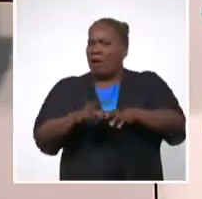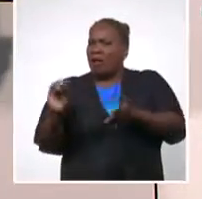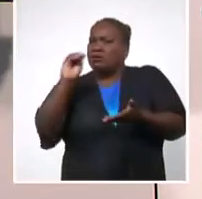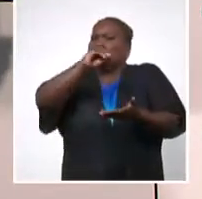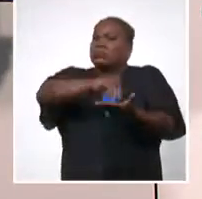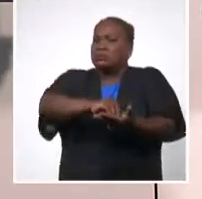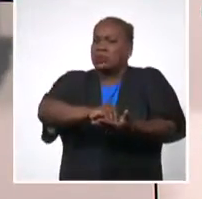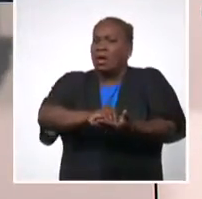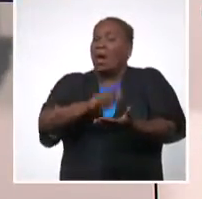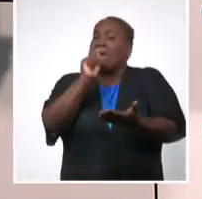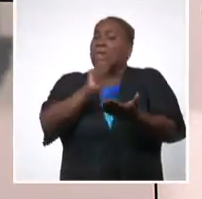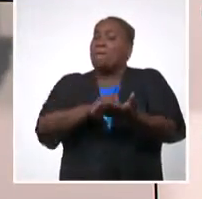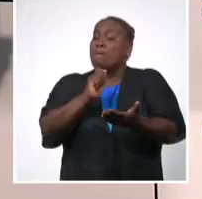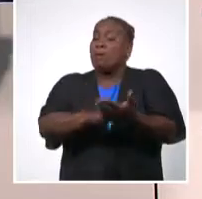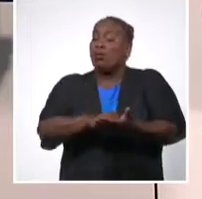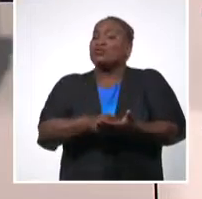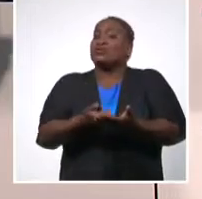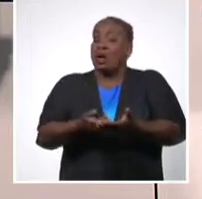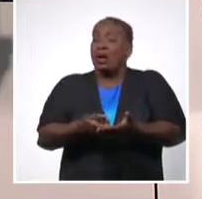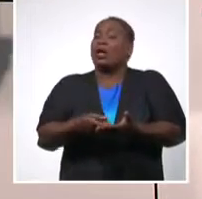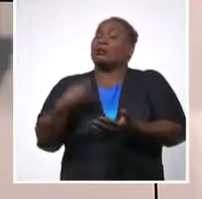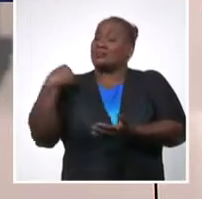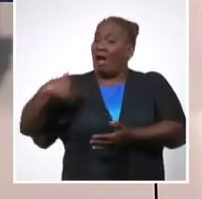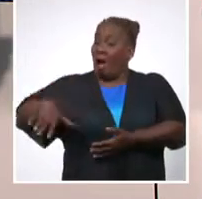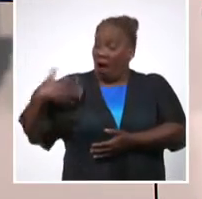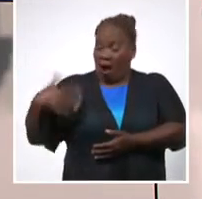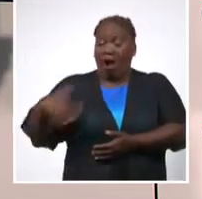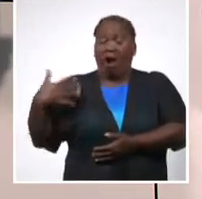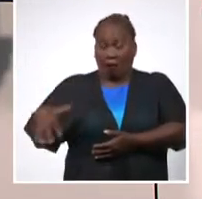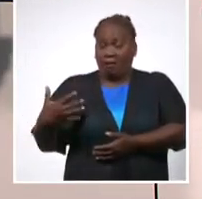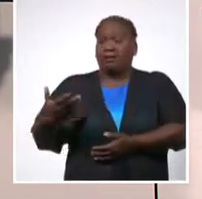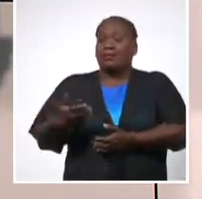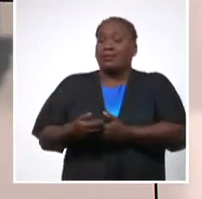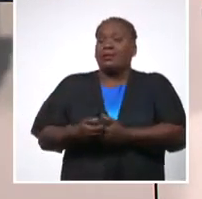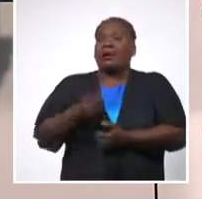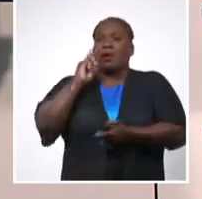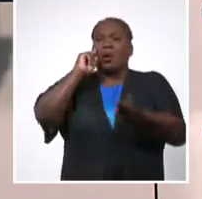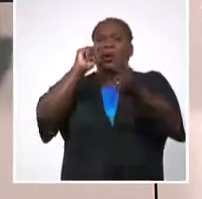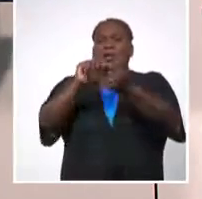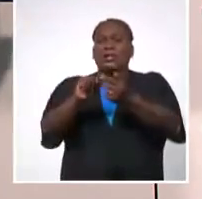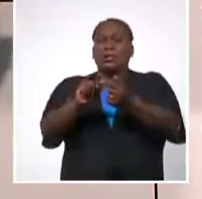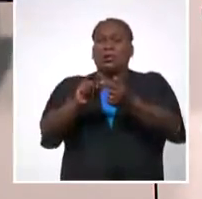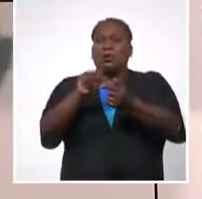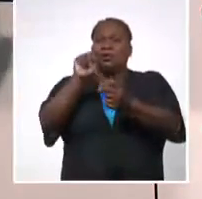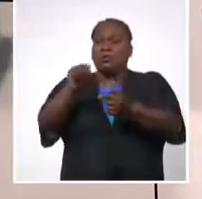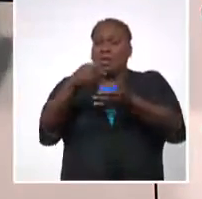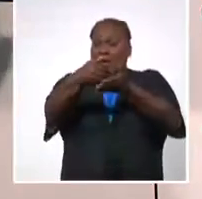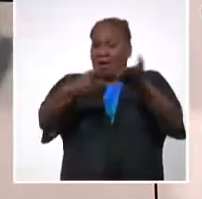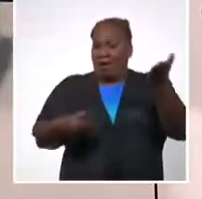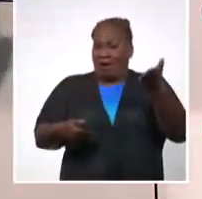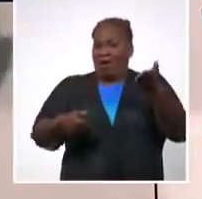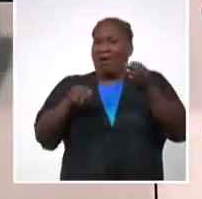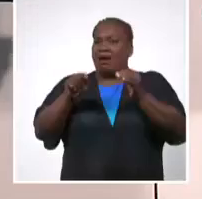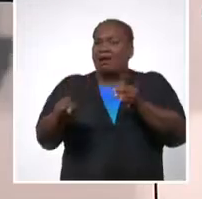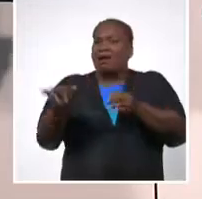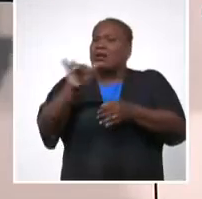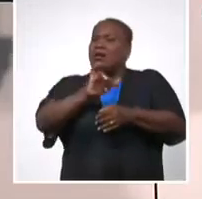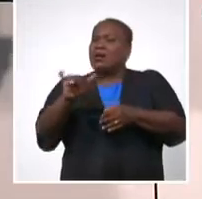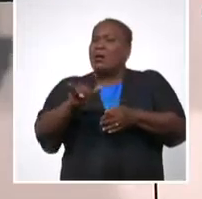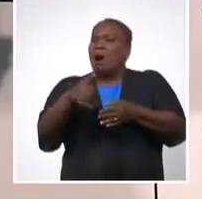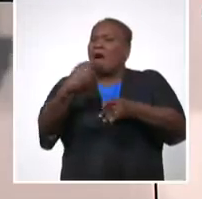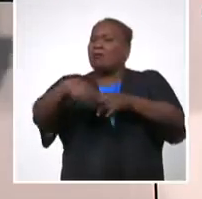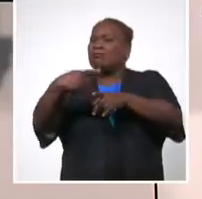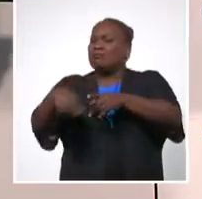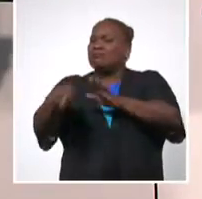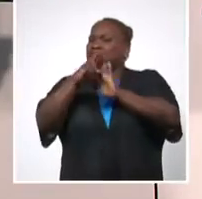con multas de las que sí duelen. No dudo que el propósito principal tanto de dicho cuerpo legal como las disposiciones establecidas